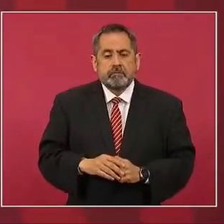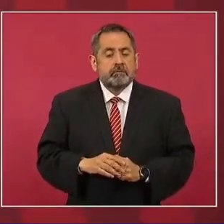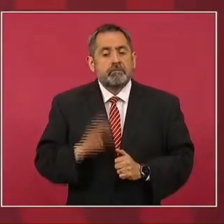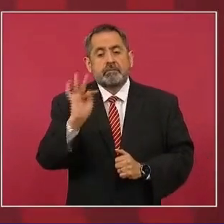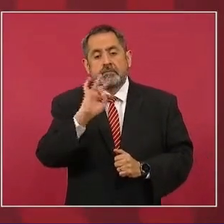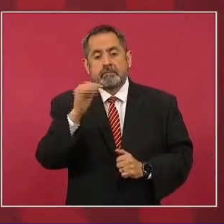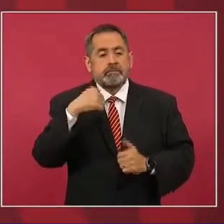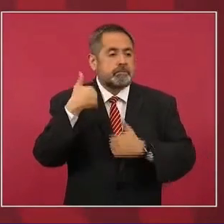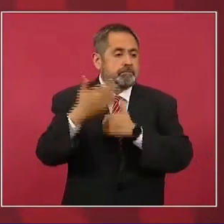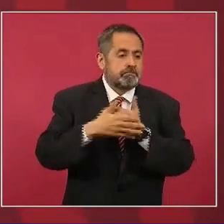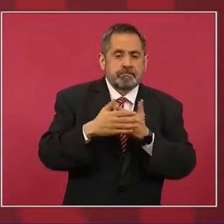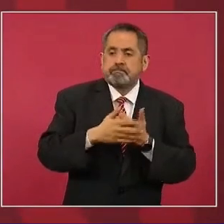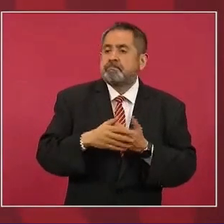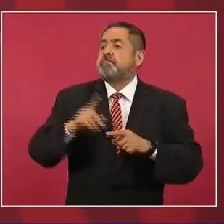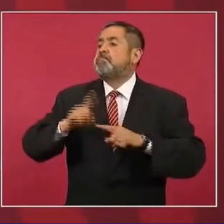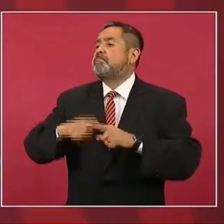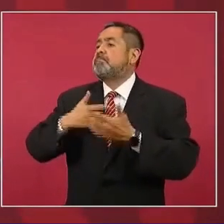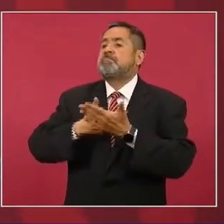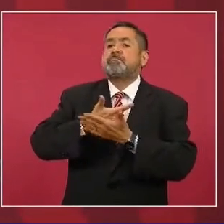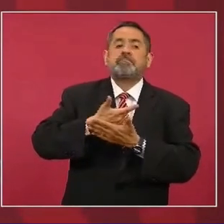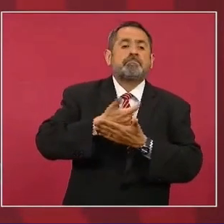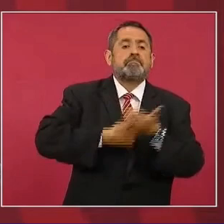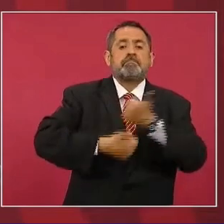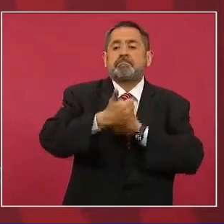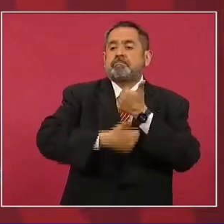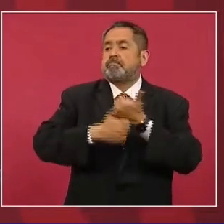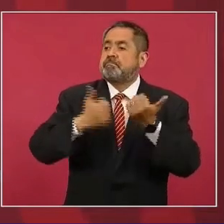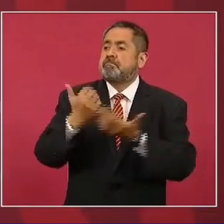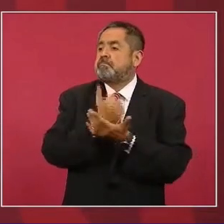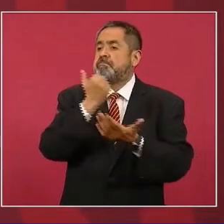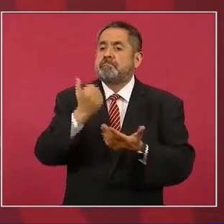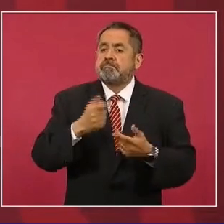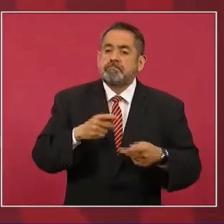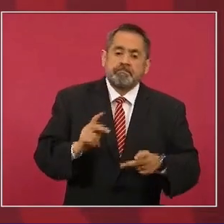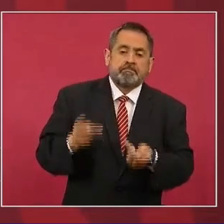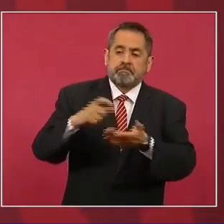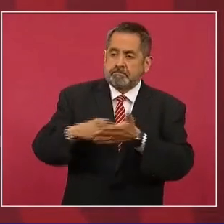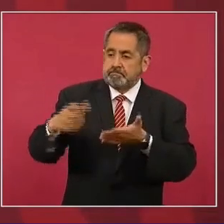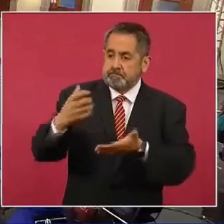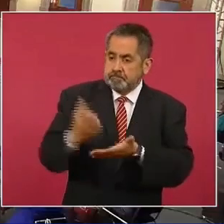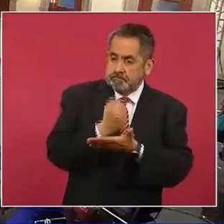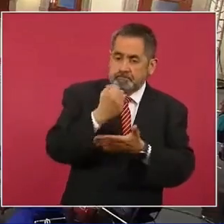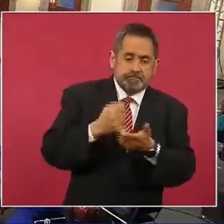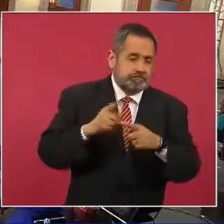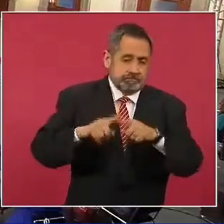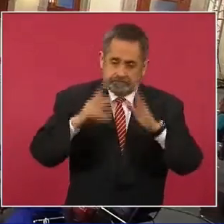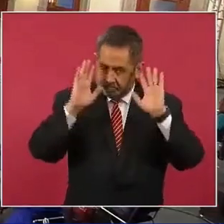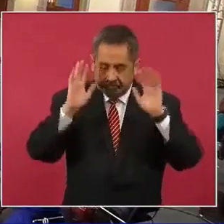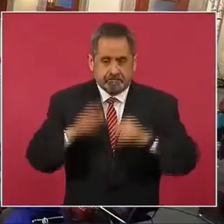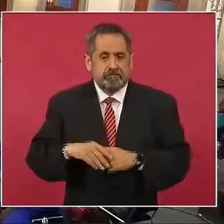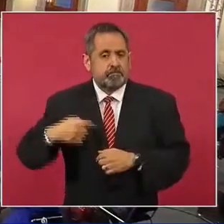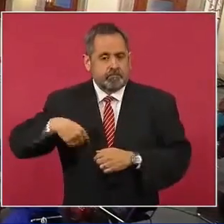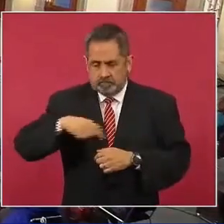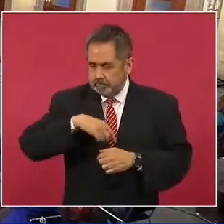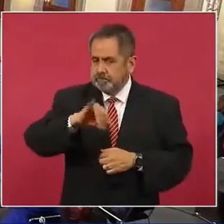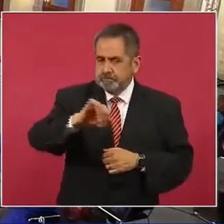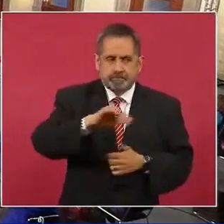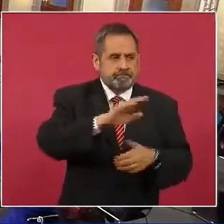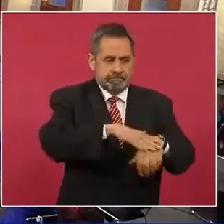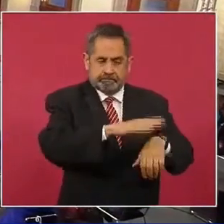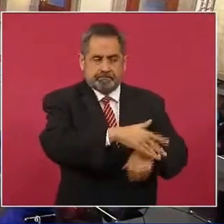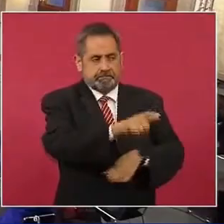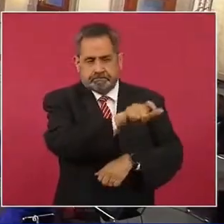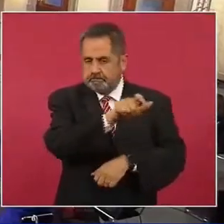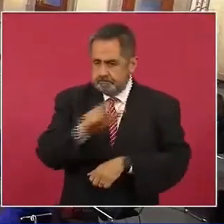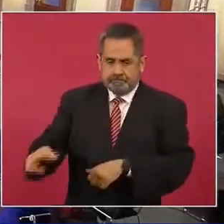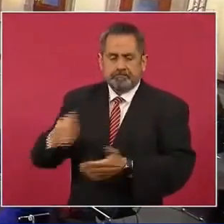haber una licitación y lo que queremos, además de que vamos a cobrar los